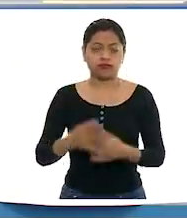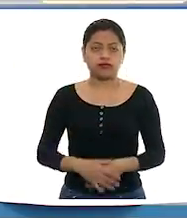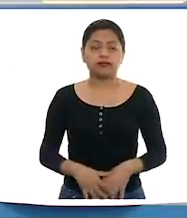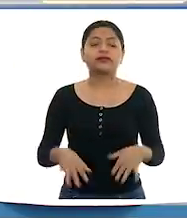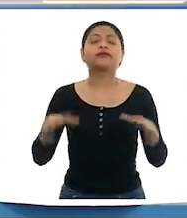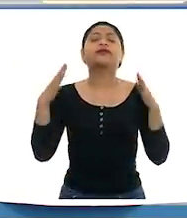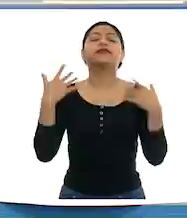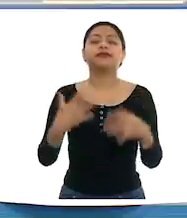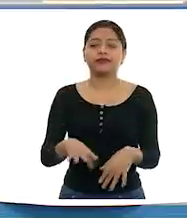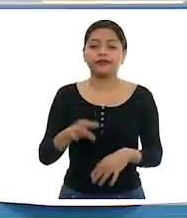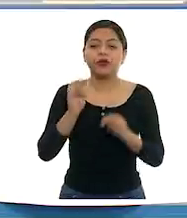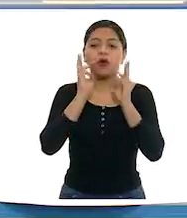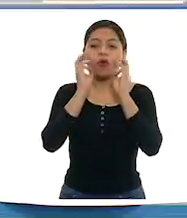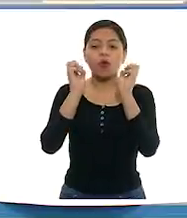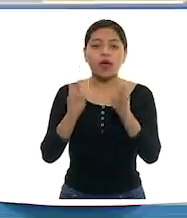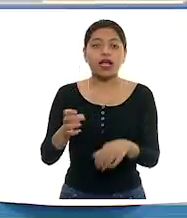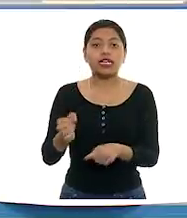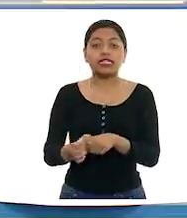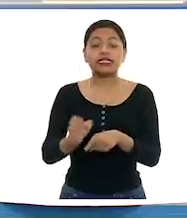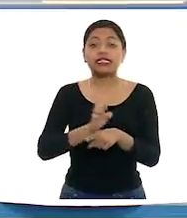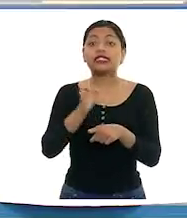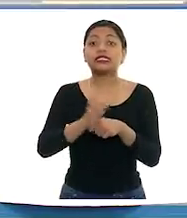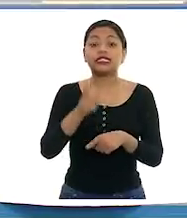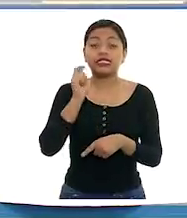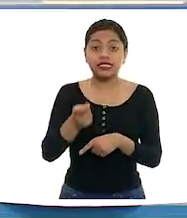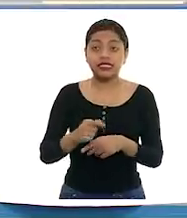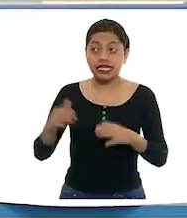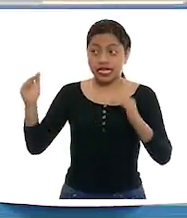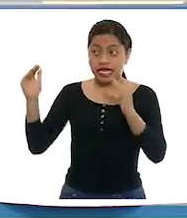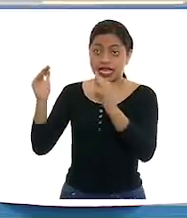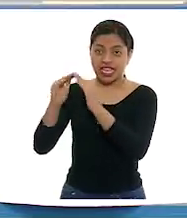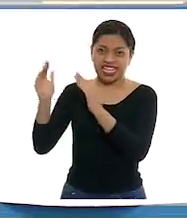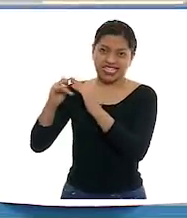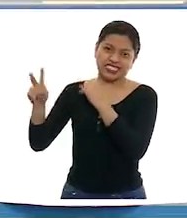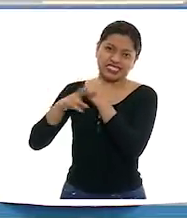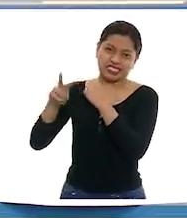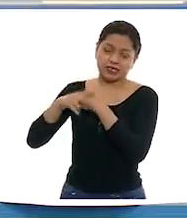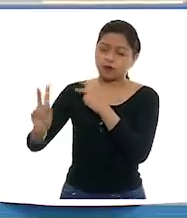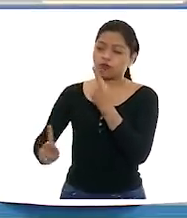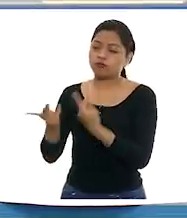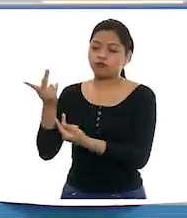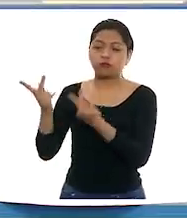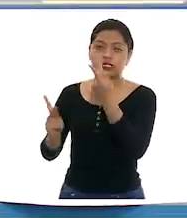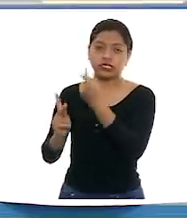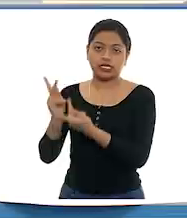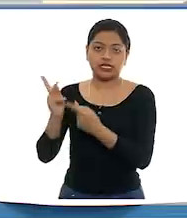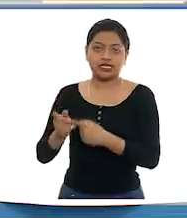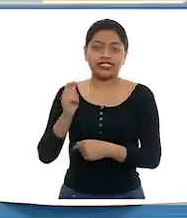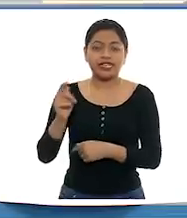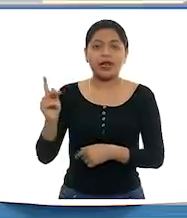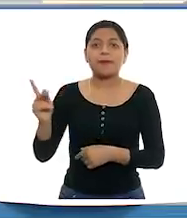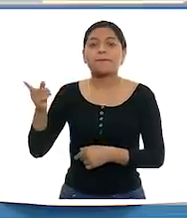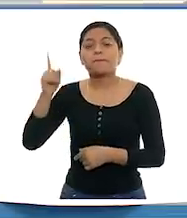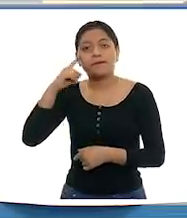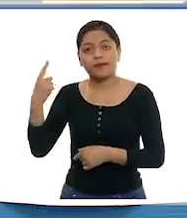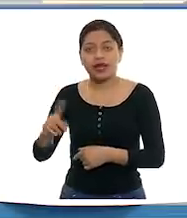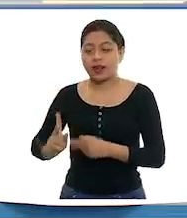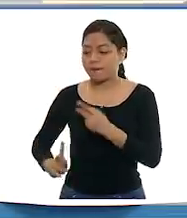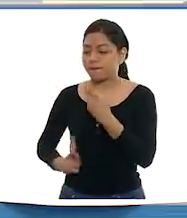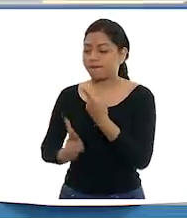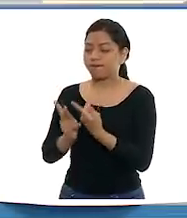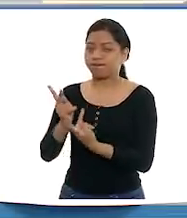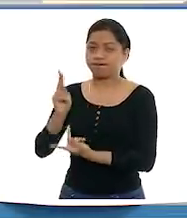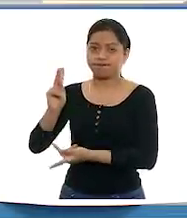¡Wow! Entonces los invernaderos se relacionan con lugares especiales para cultivos.